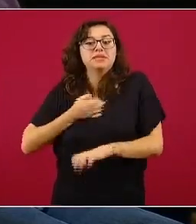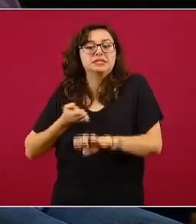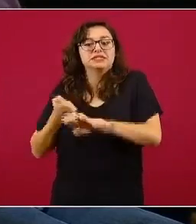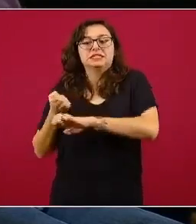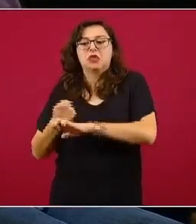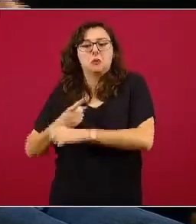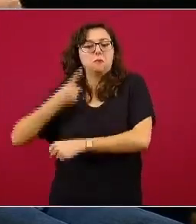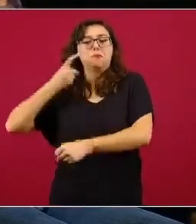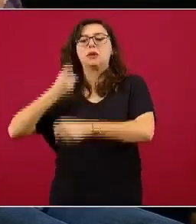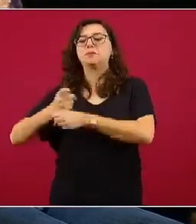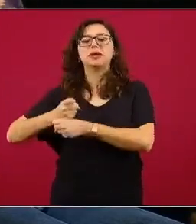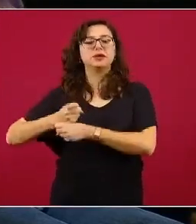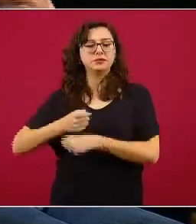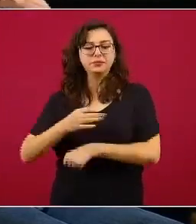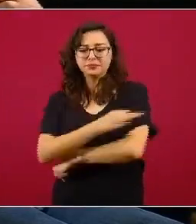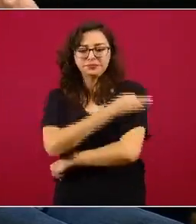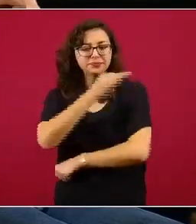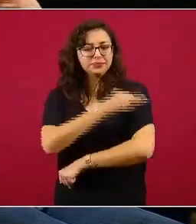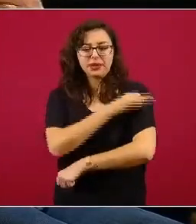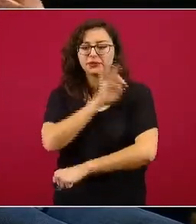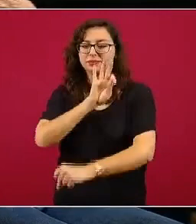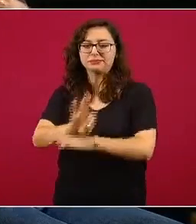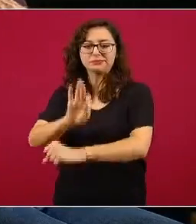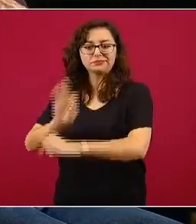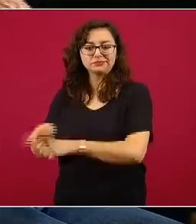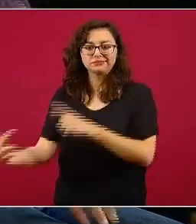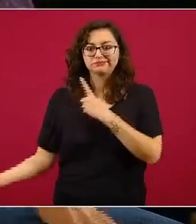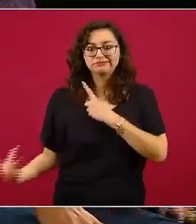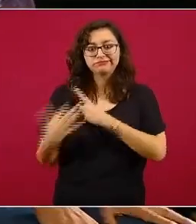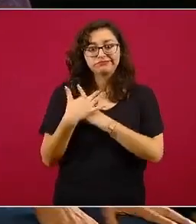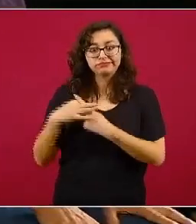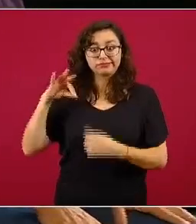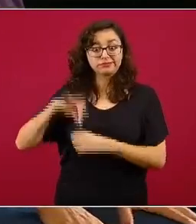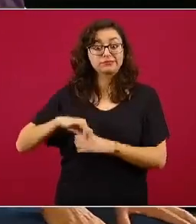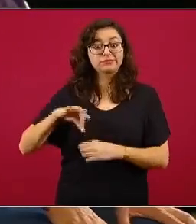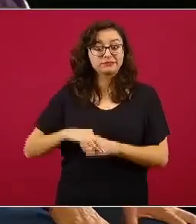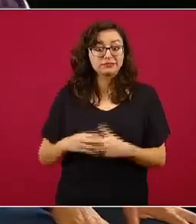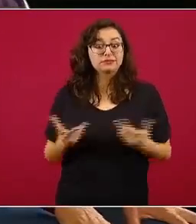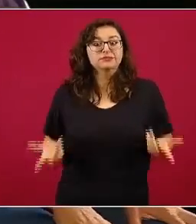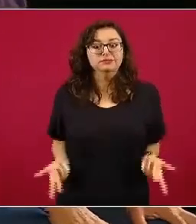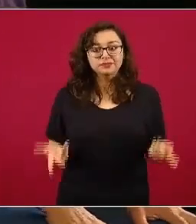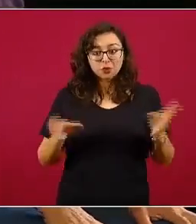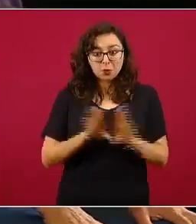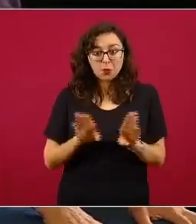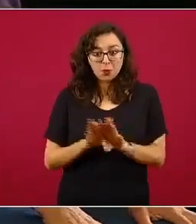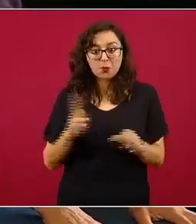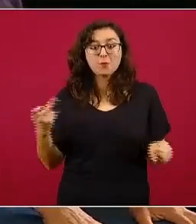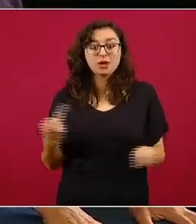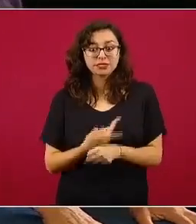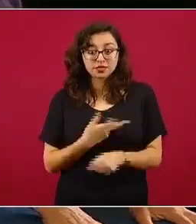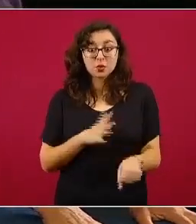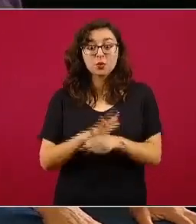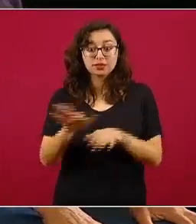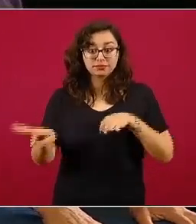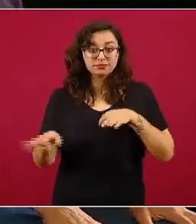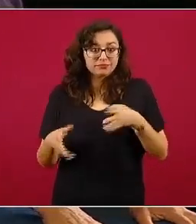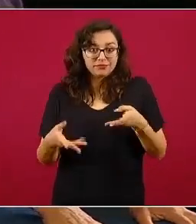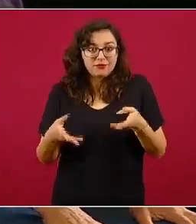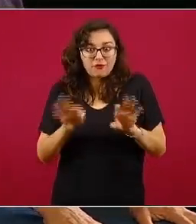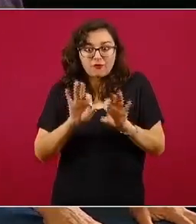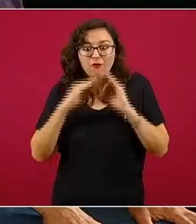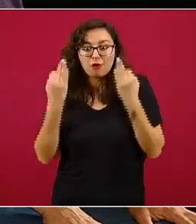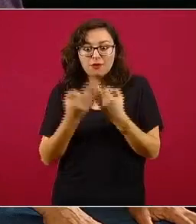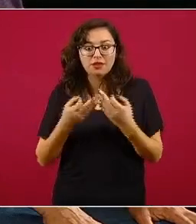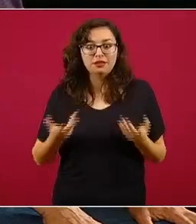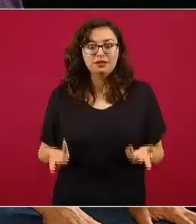trajo las vacunas para X o Y segmento poblacional? ¿Cómo está haciendo ese trabajo? Y si me